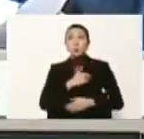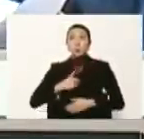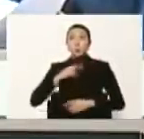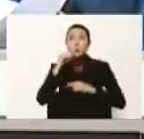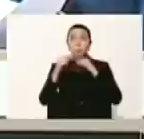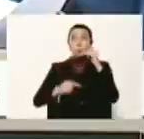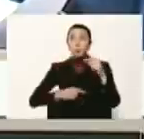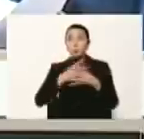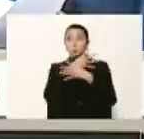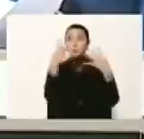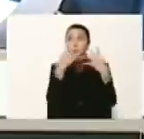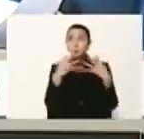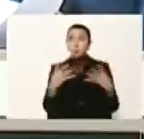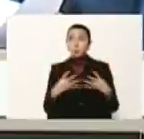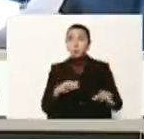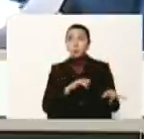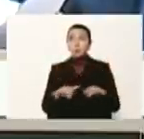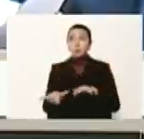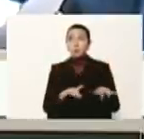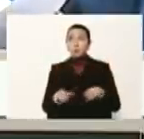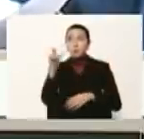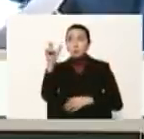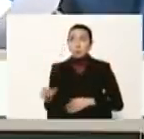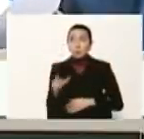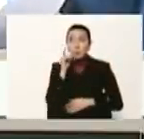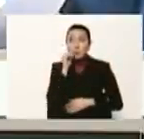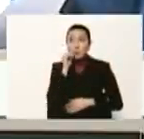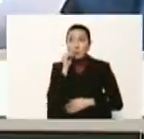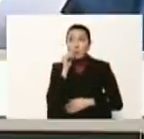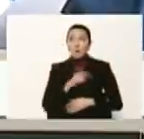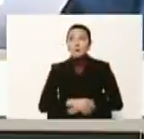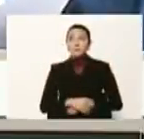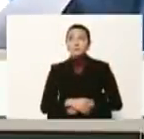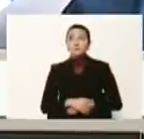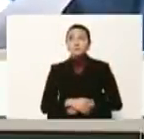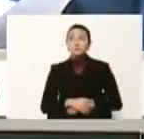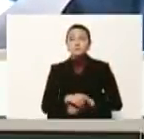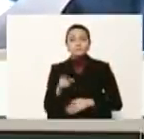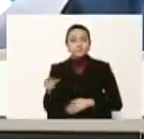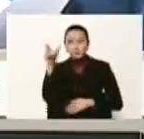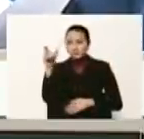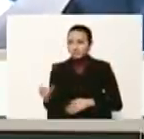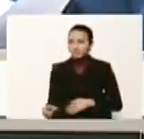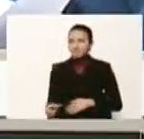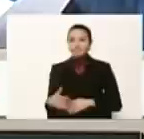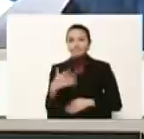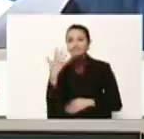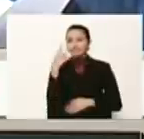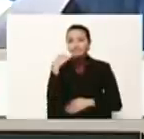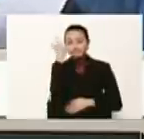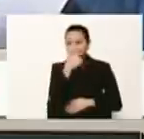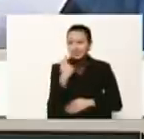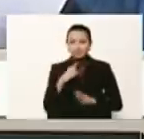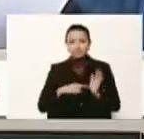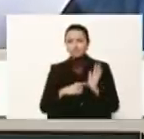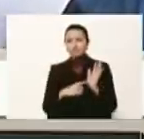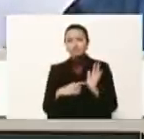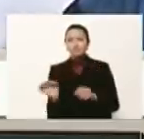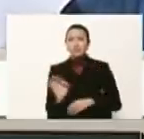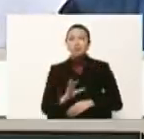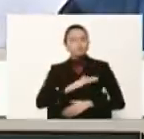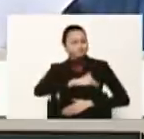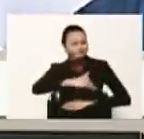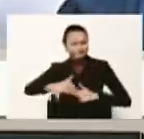cobarde Freddy Guevara, muy cobarde, ese señorito, muy cobarde, nunca da la cara y siempre se esconde,